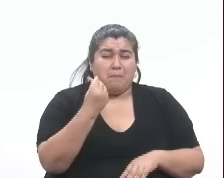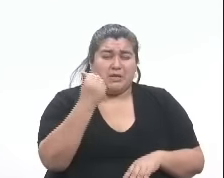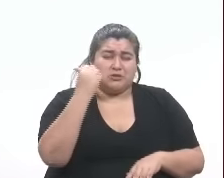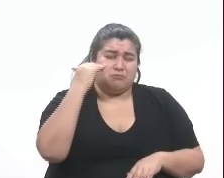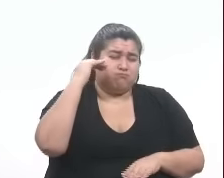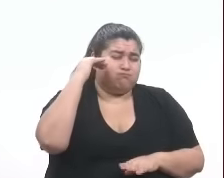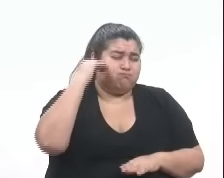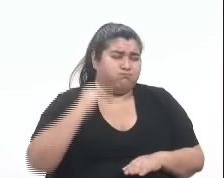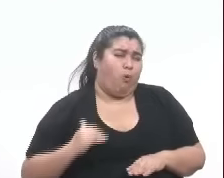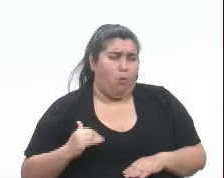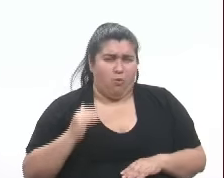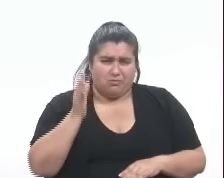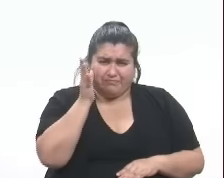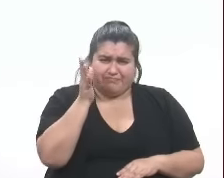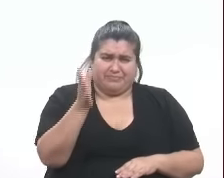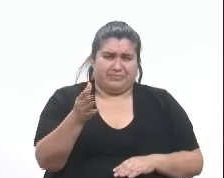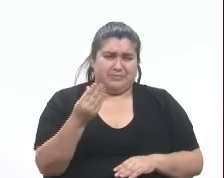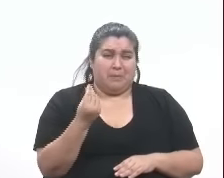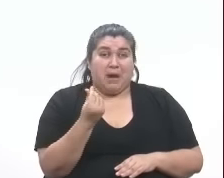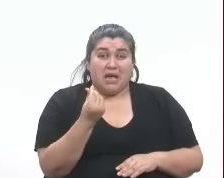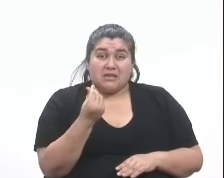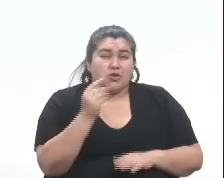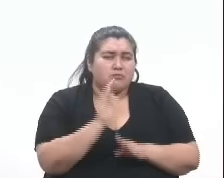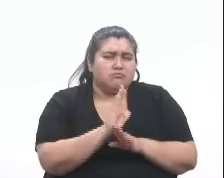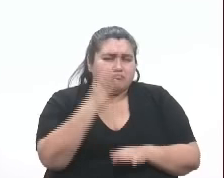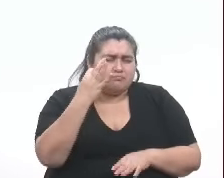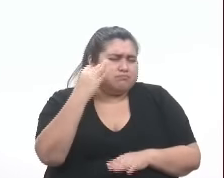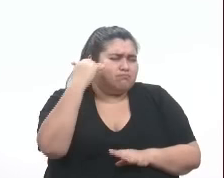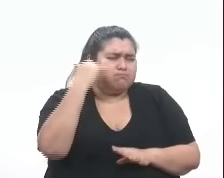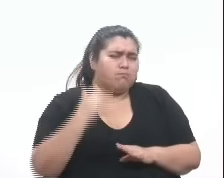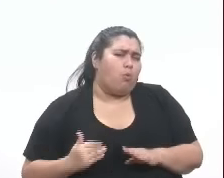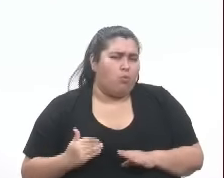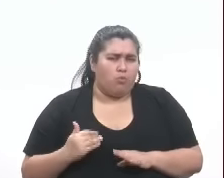la medida que tomó el gobierno de Aramburu, devaluación.